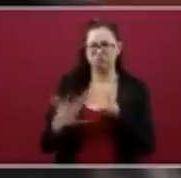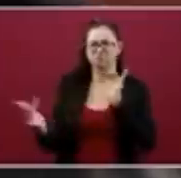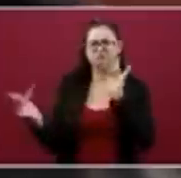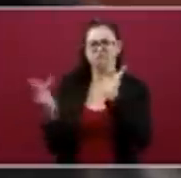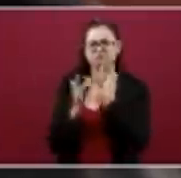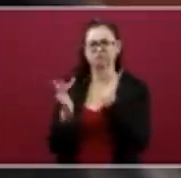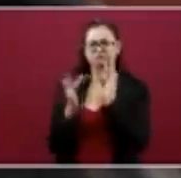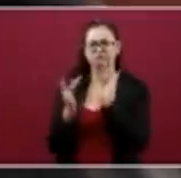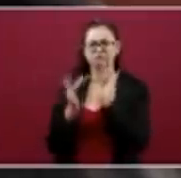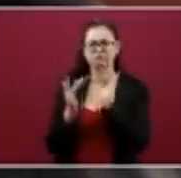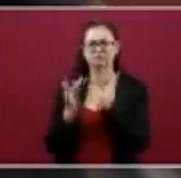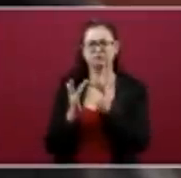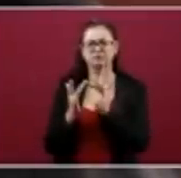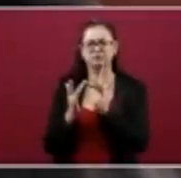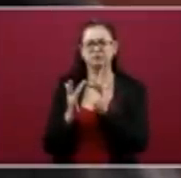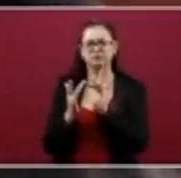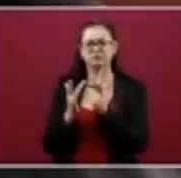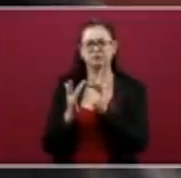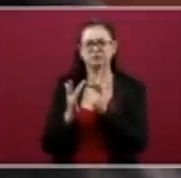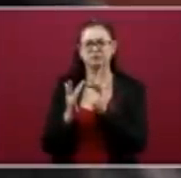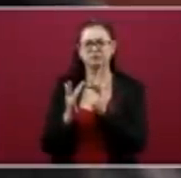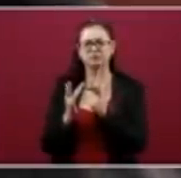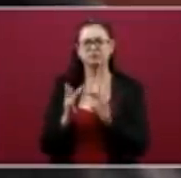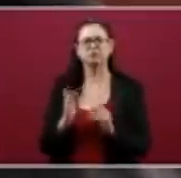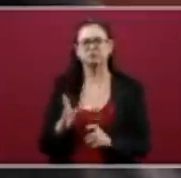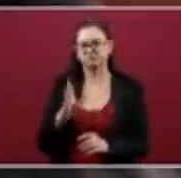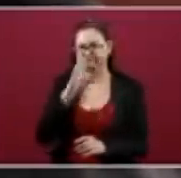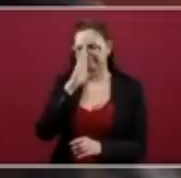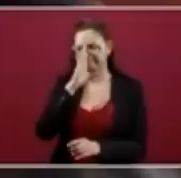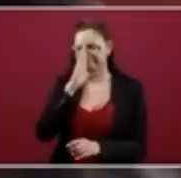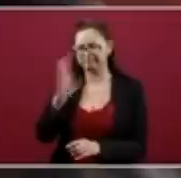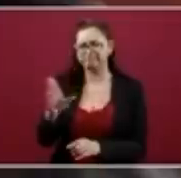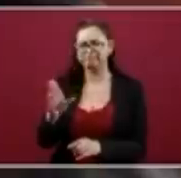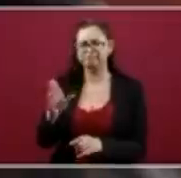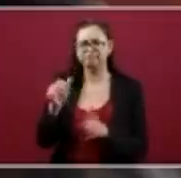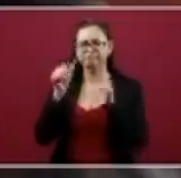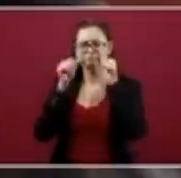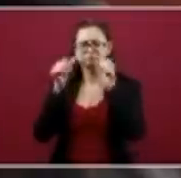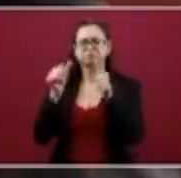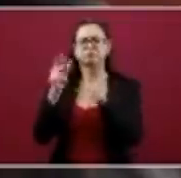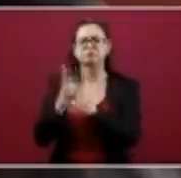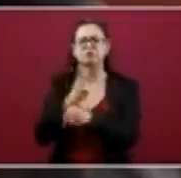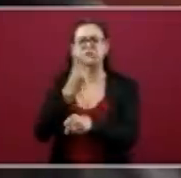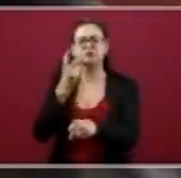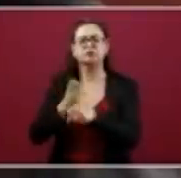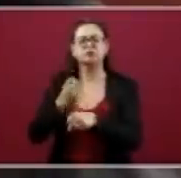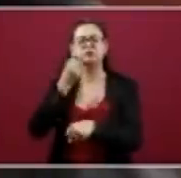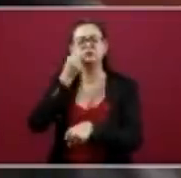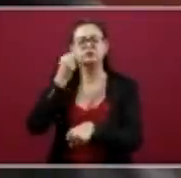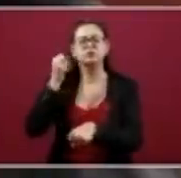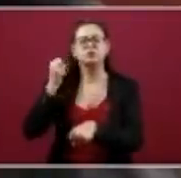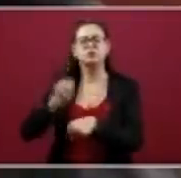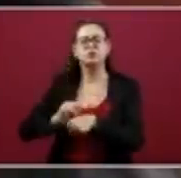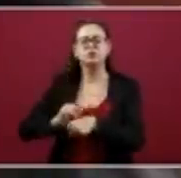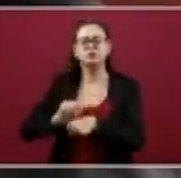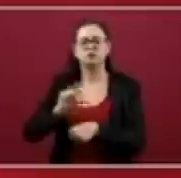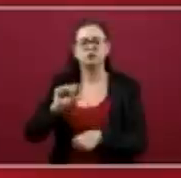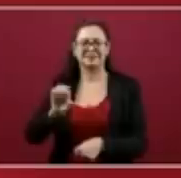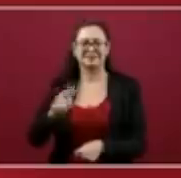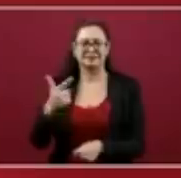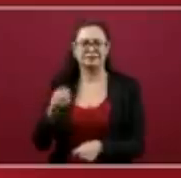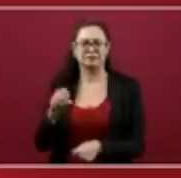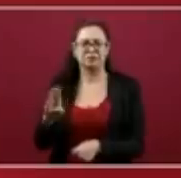atender de manera personal el subsecretario de